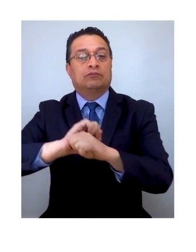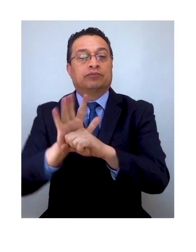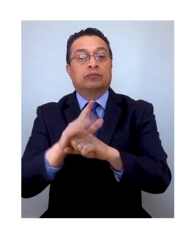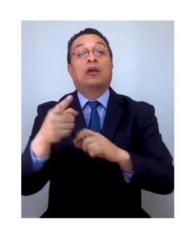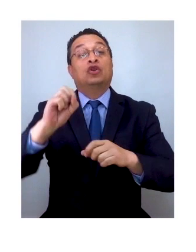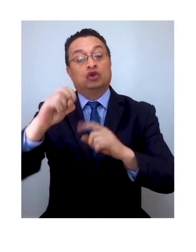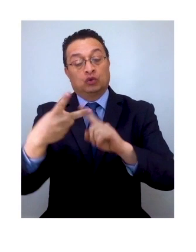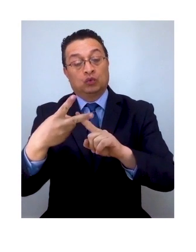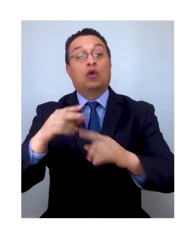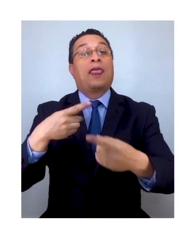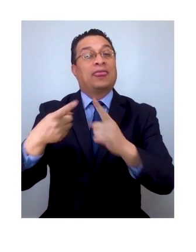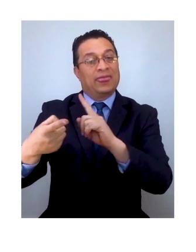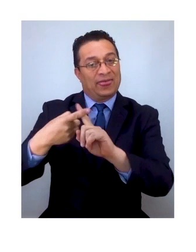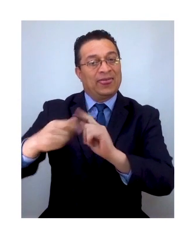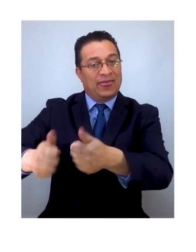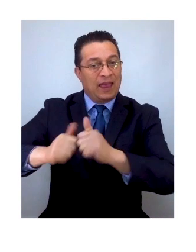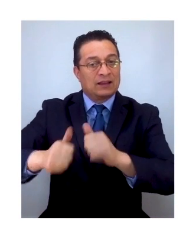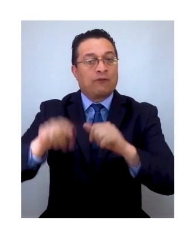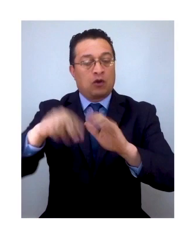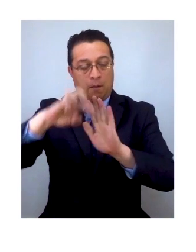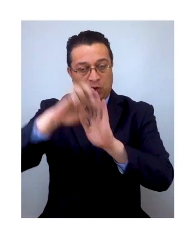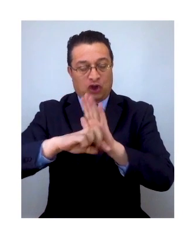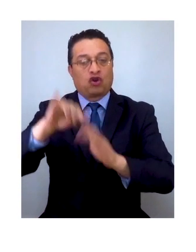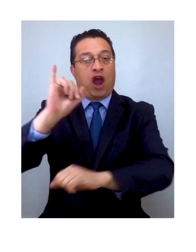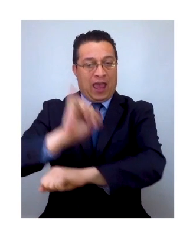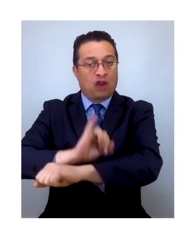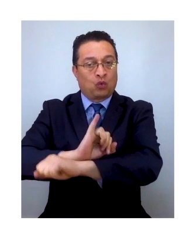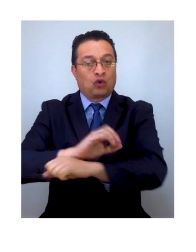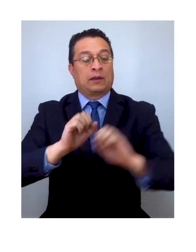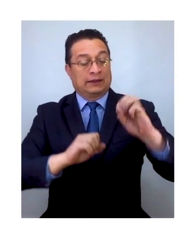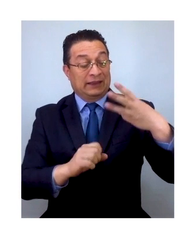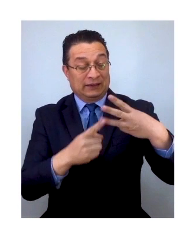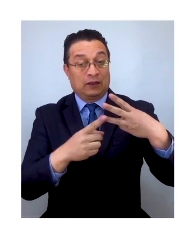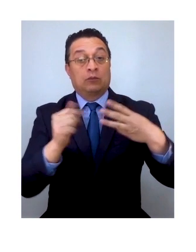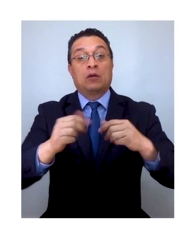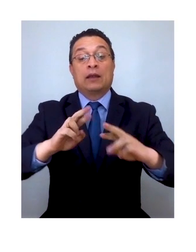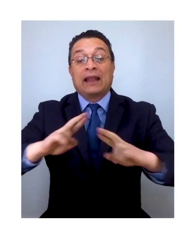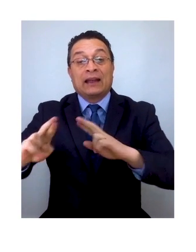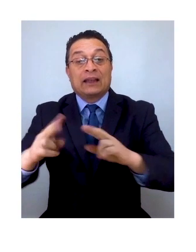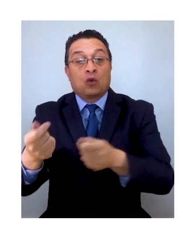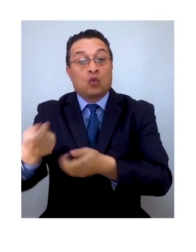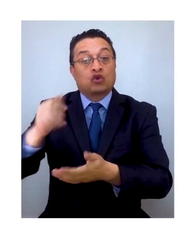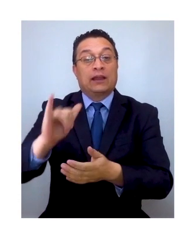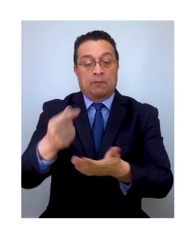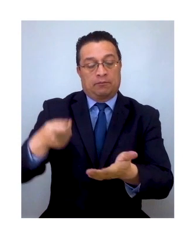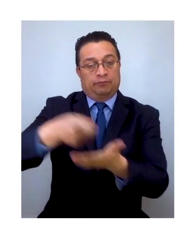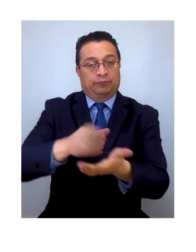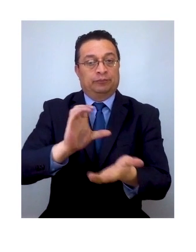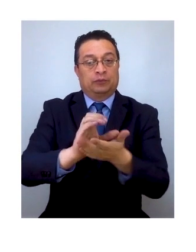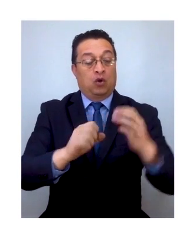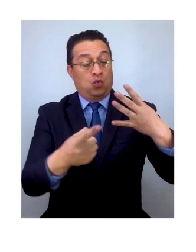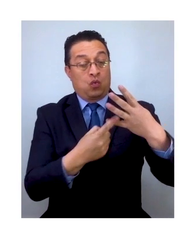Segundo, desafíos y proyectos de la institución a desarrollarse. Tercero, recursos y presupuestos.